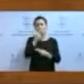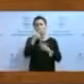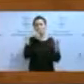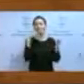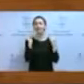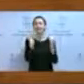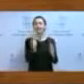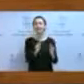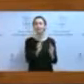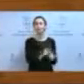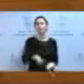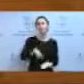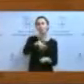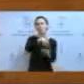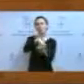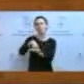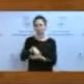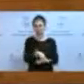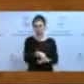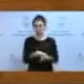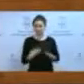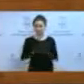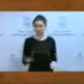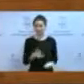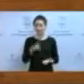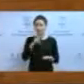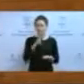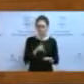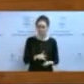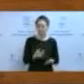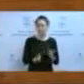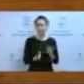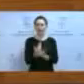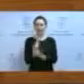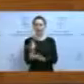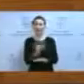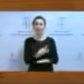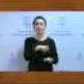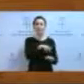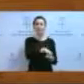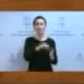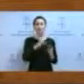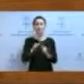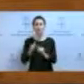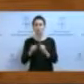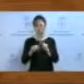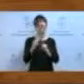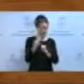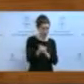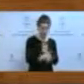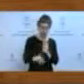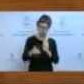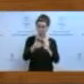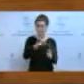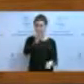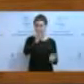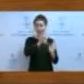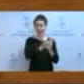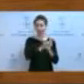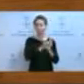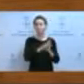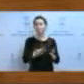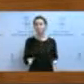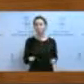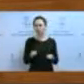centros. Durante los pliegos de contratación de los centros de día posteriores a la misma, se han puesto ratios por debajo de